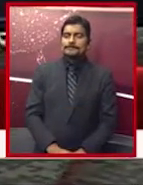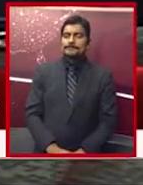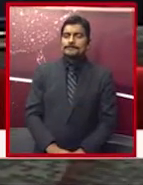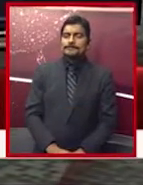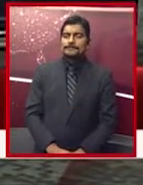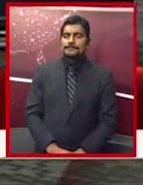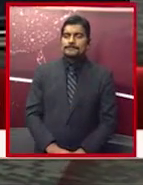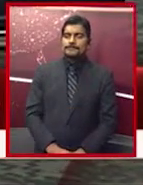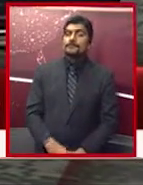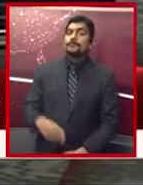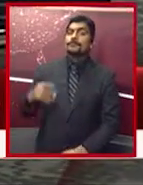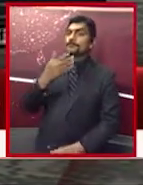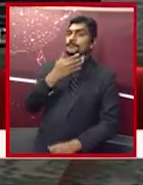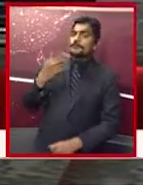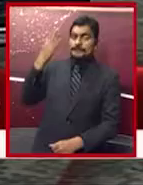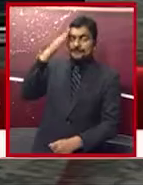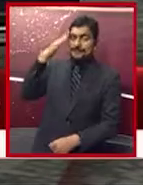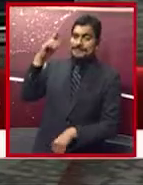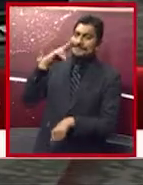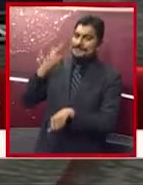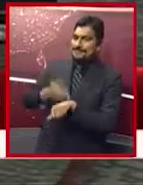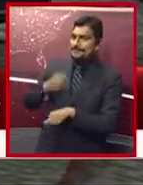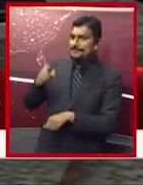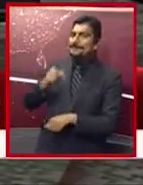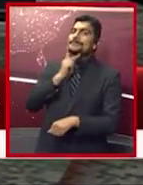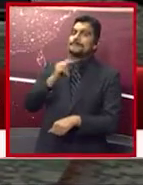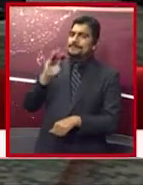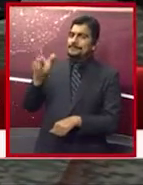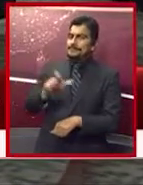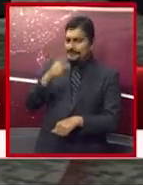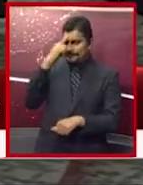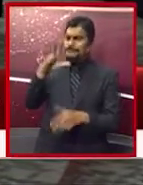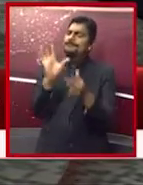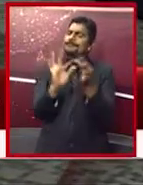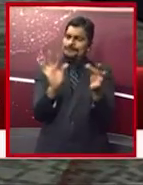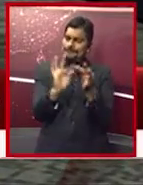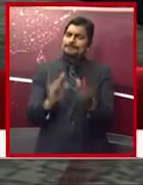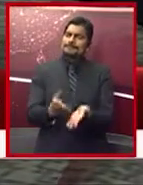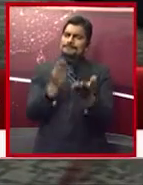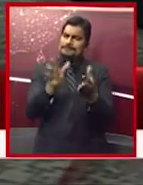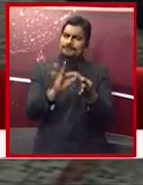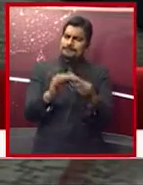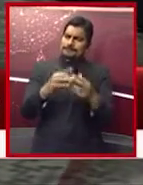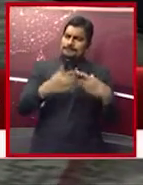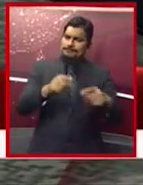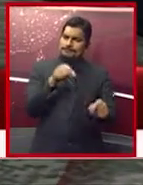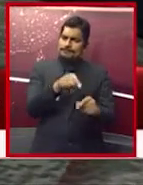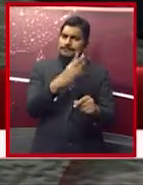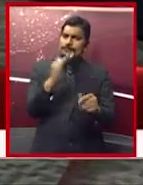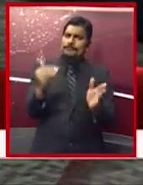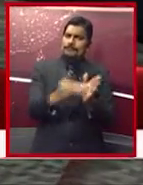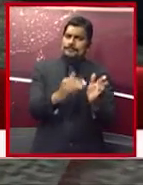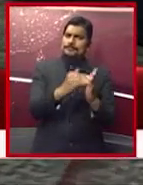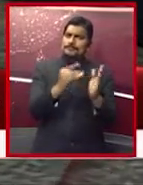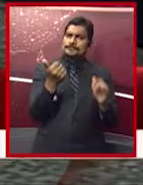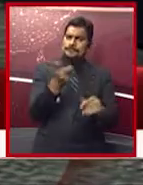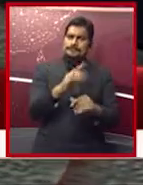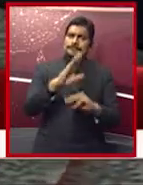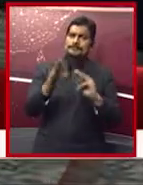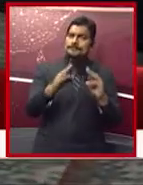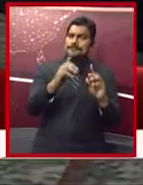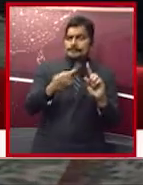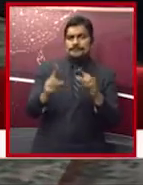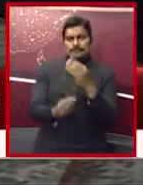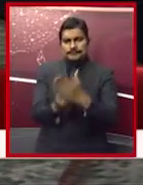El titular de Petróleos Mexicanos afirmó que se mejoró el régimen fiscal de la empresa, que tiene un impacto de cerca de 50,000 millones de pesos,